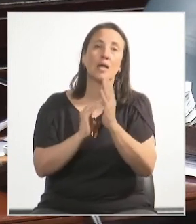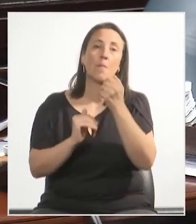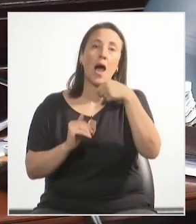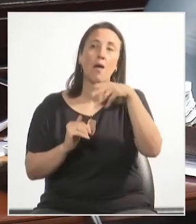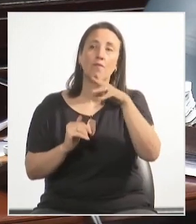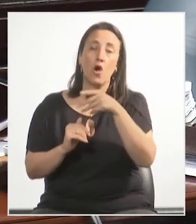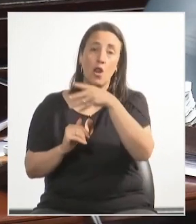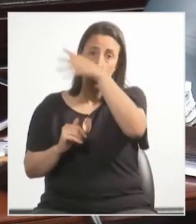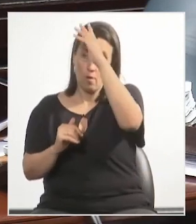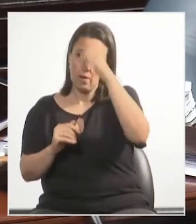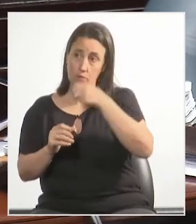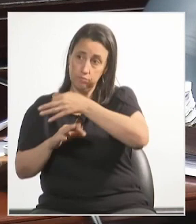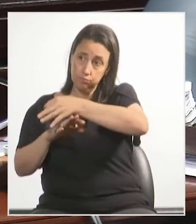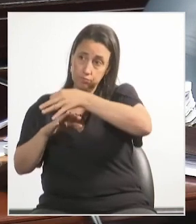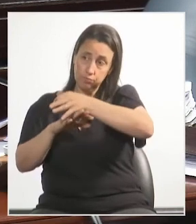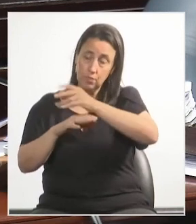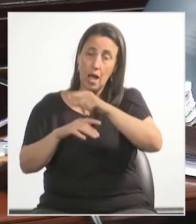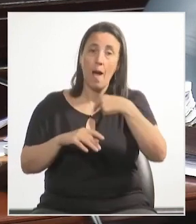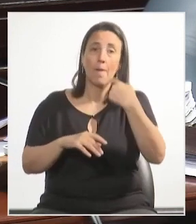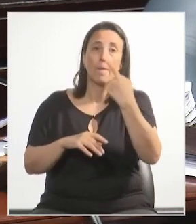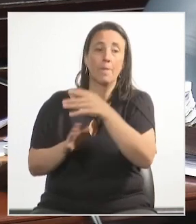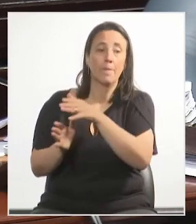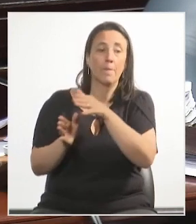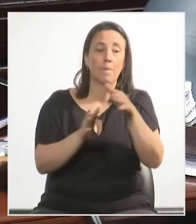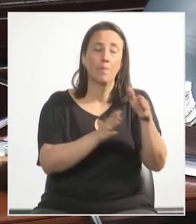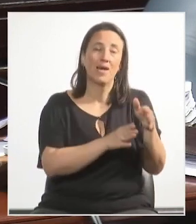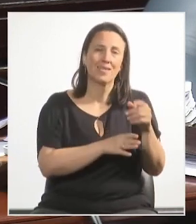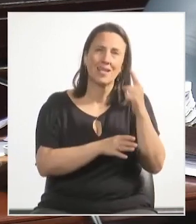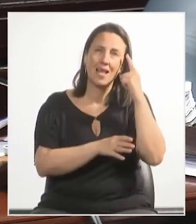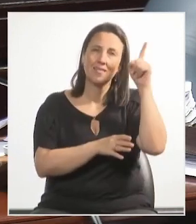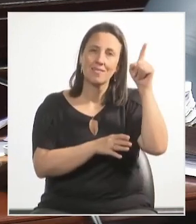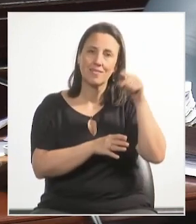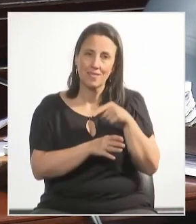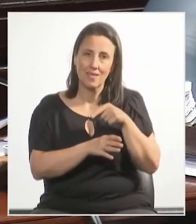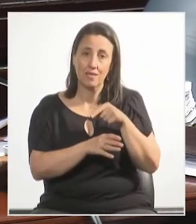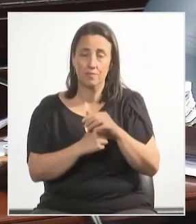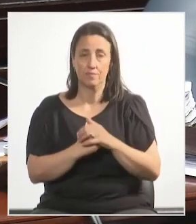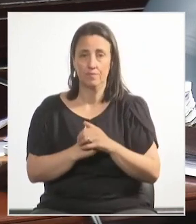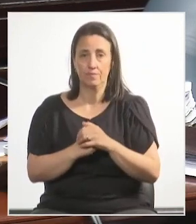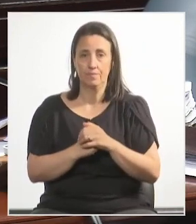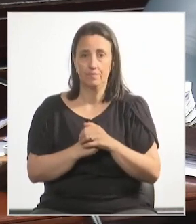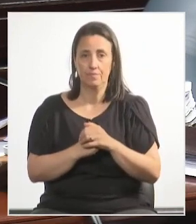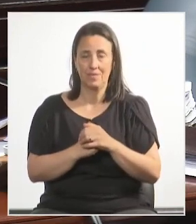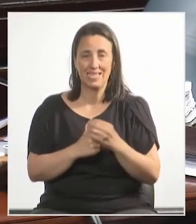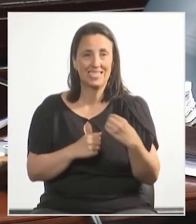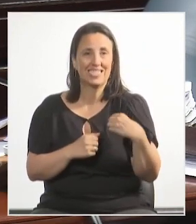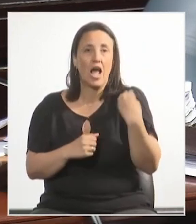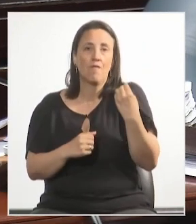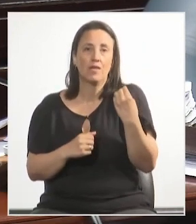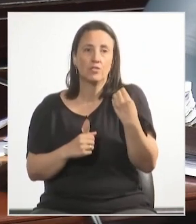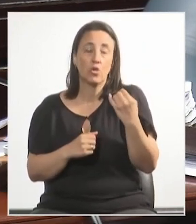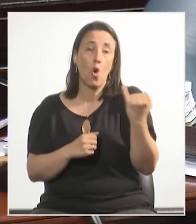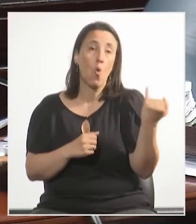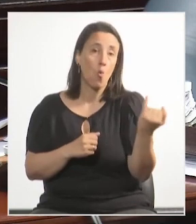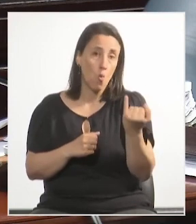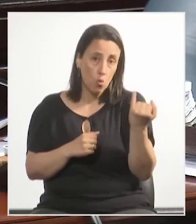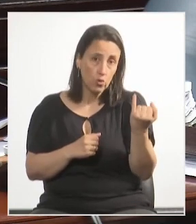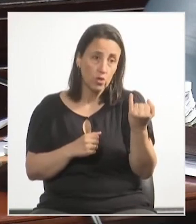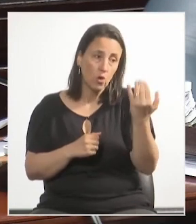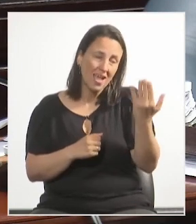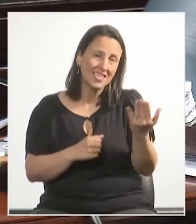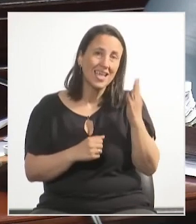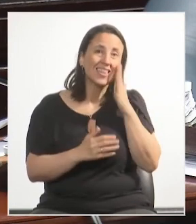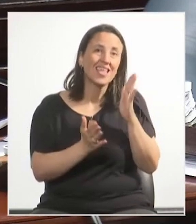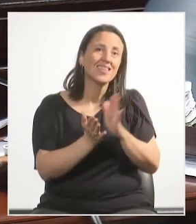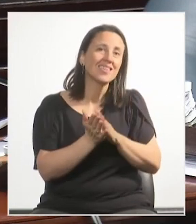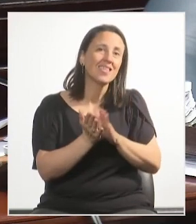los romanos, y aparte de la inspiración sobrenatural de este, la salvación por los judíos es el